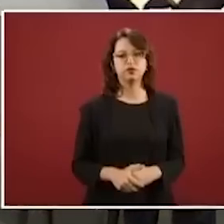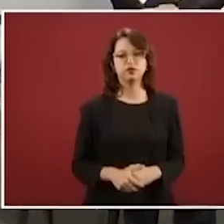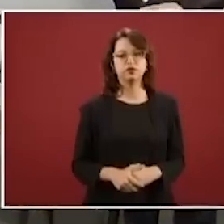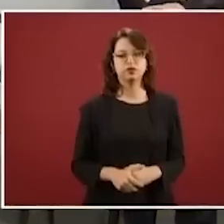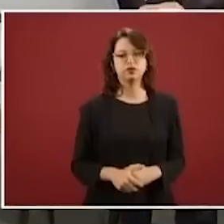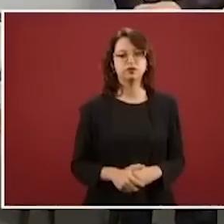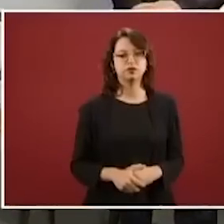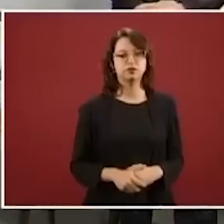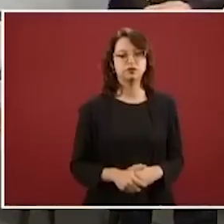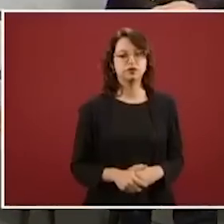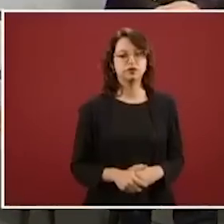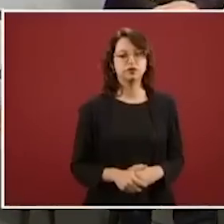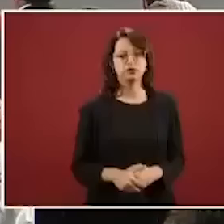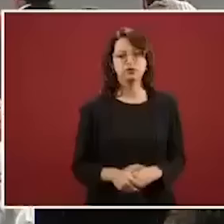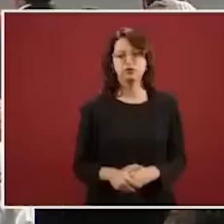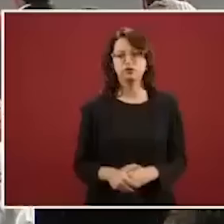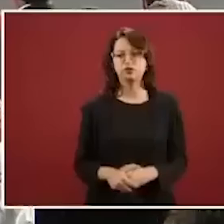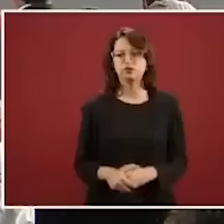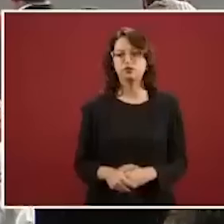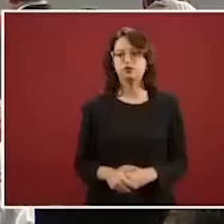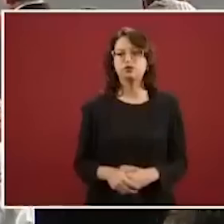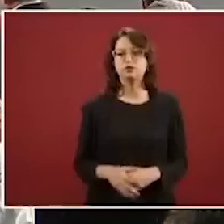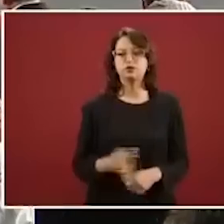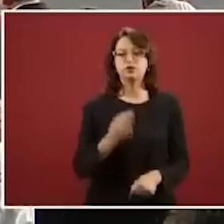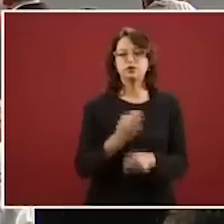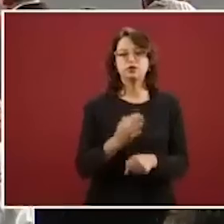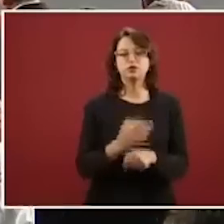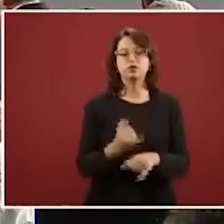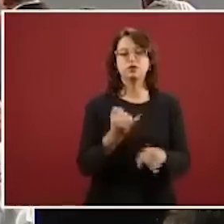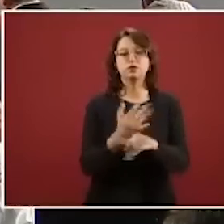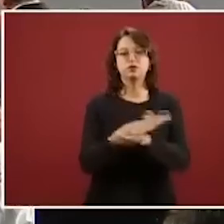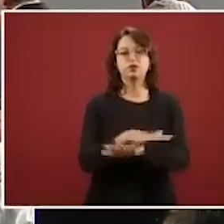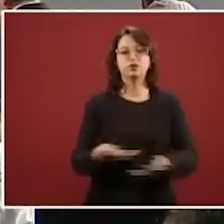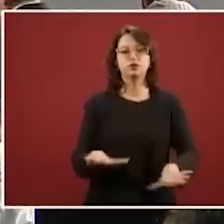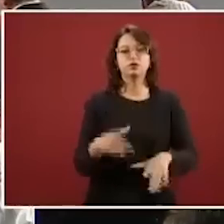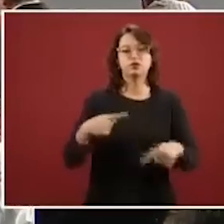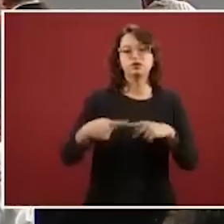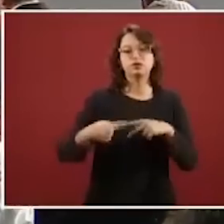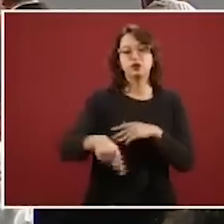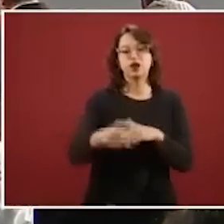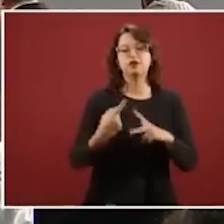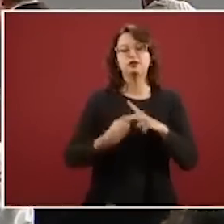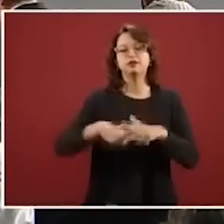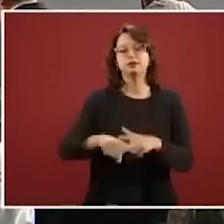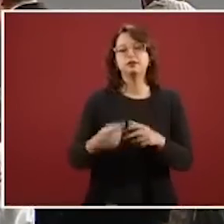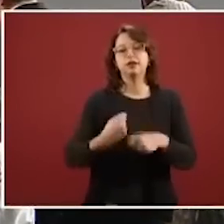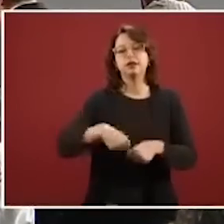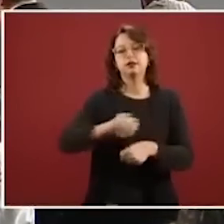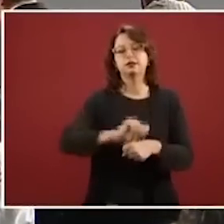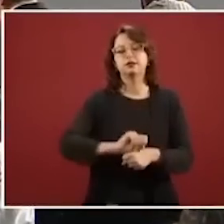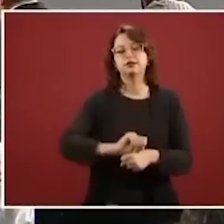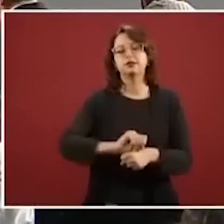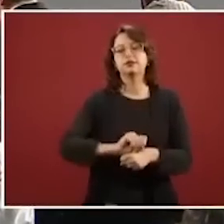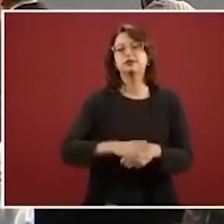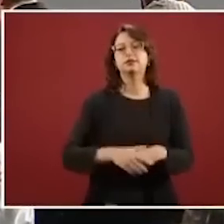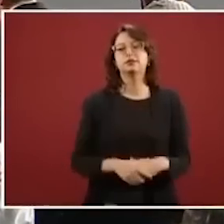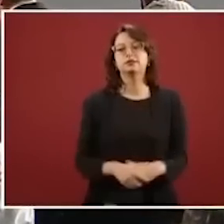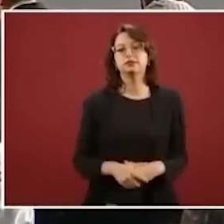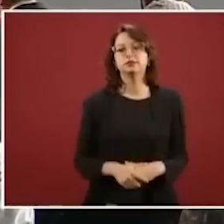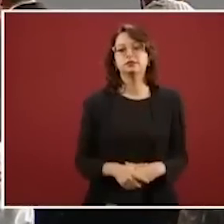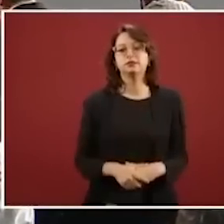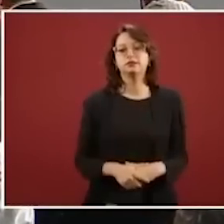Vamos a informar este inicio de semana. Lo vamos a hacer